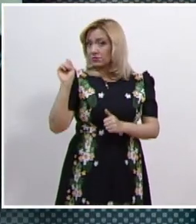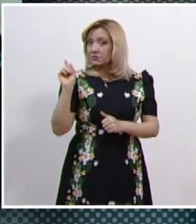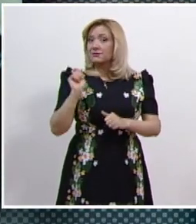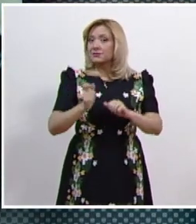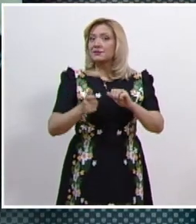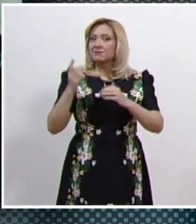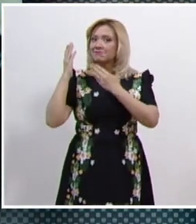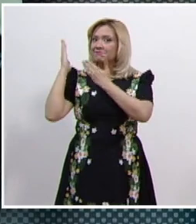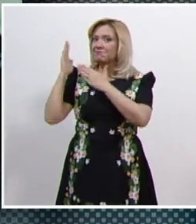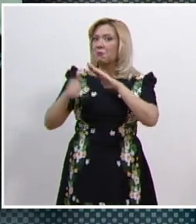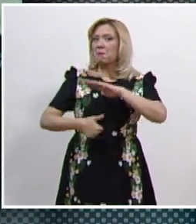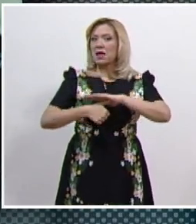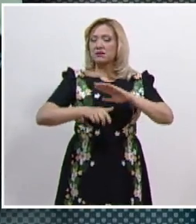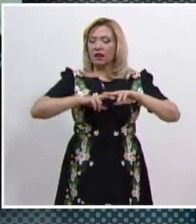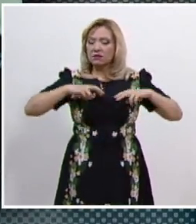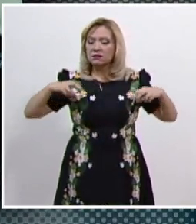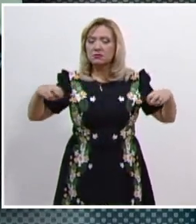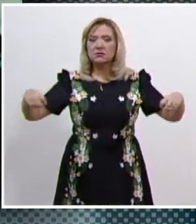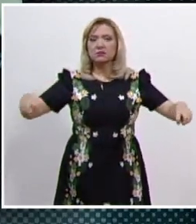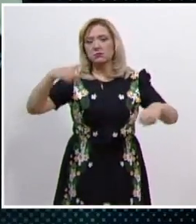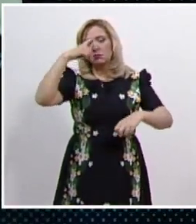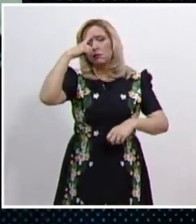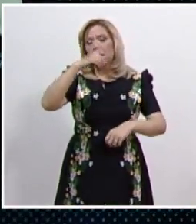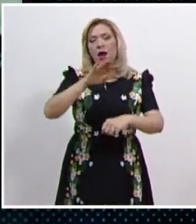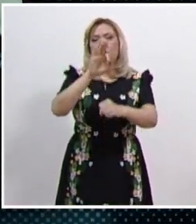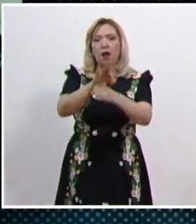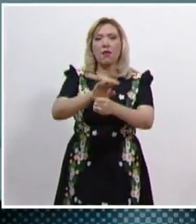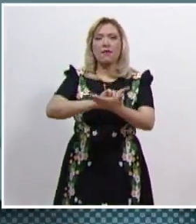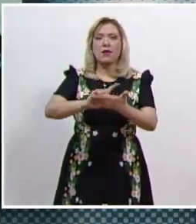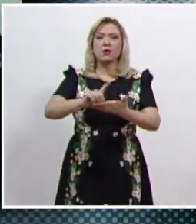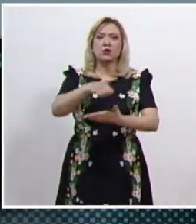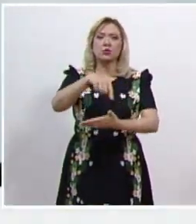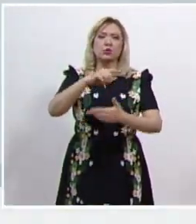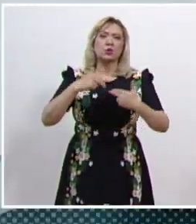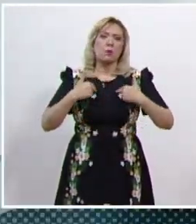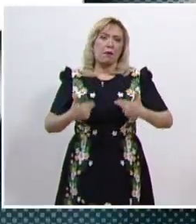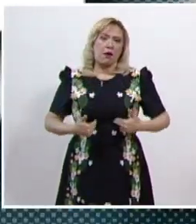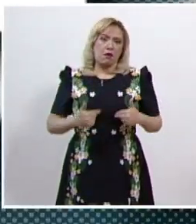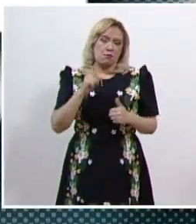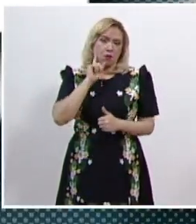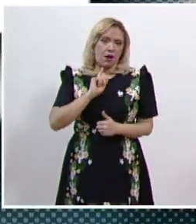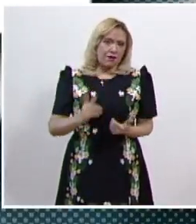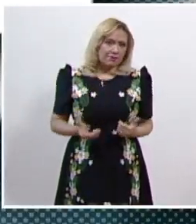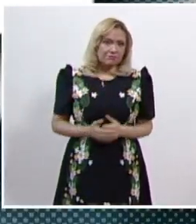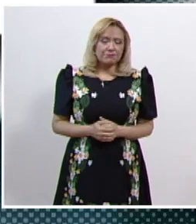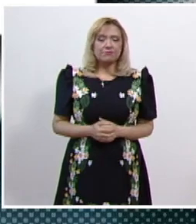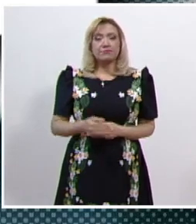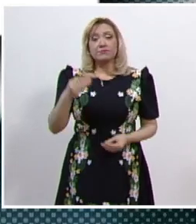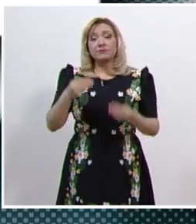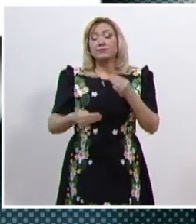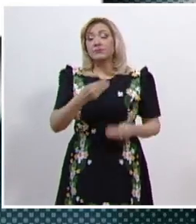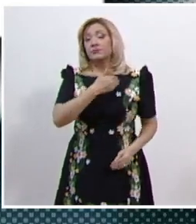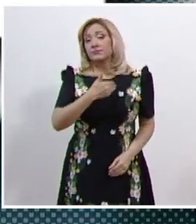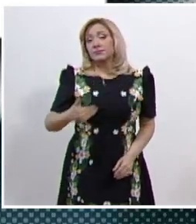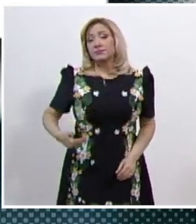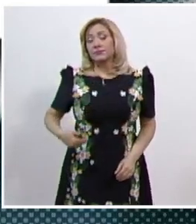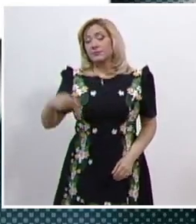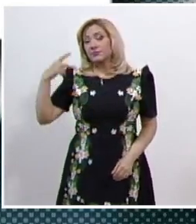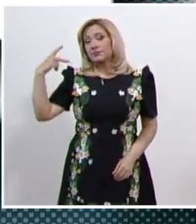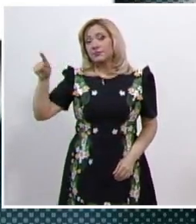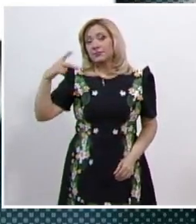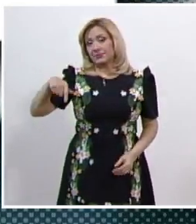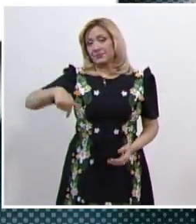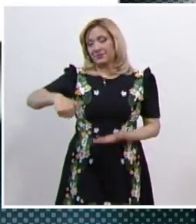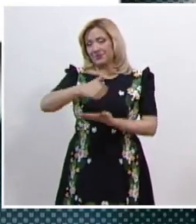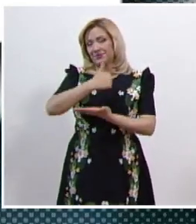de trabajo que garantizan la protección de sus derechos humanos. El magistrado presidente del Poder Judicial de la Ciudad